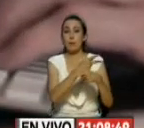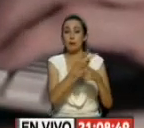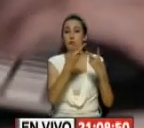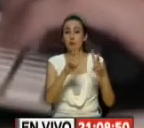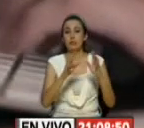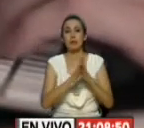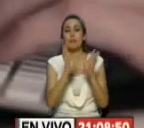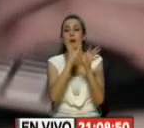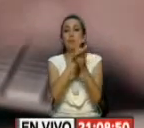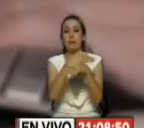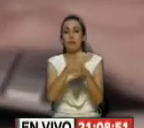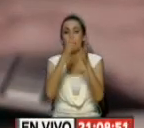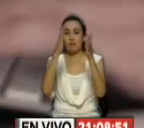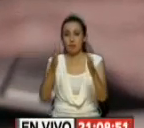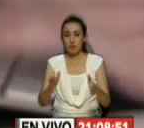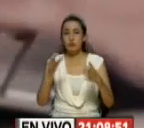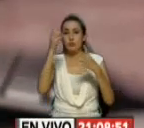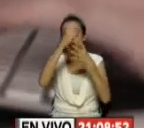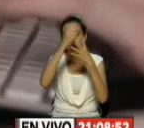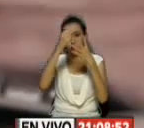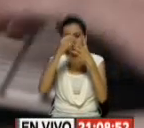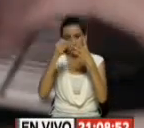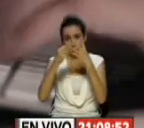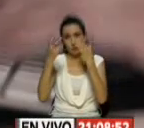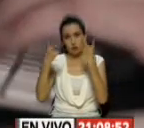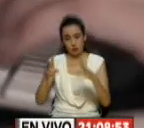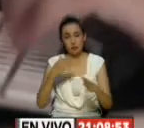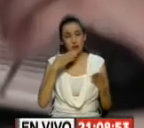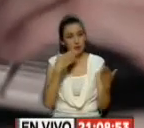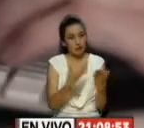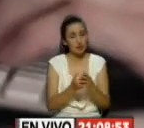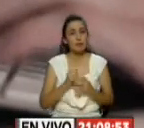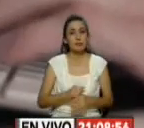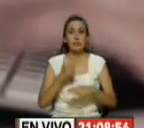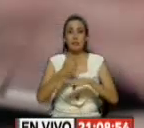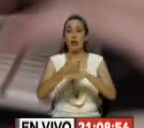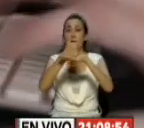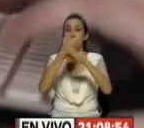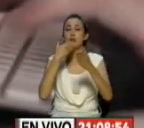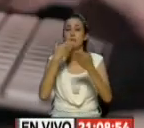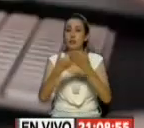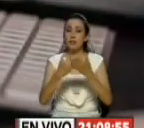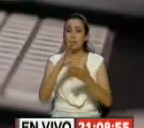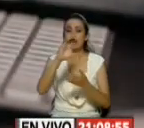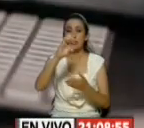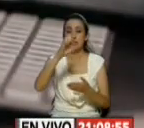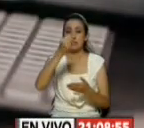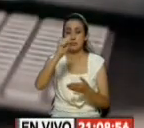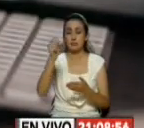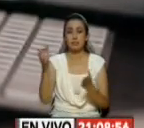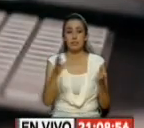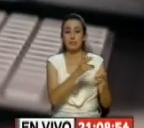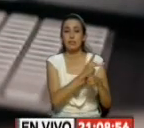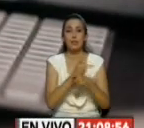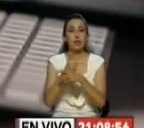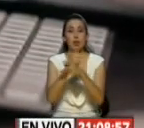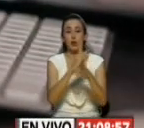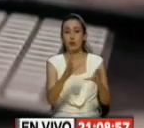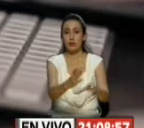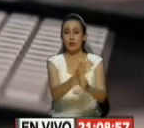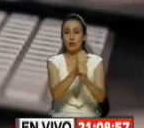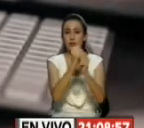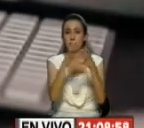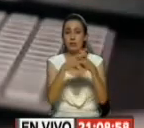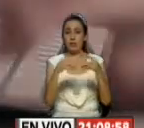los funcionarios de la Secretaría de Educación Superior, a las autoridades y miembros del CES y del Consejo de Aseguramiento de la Calidad